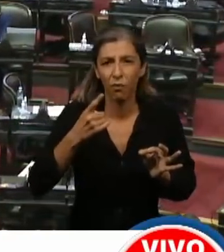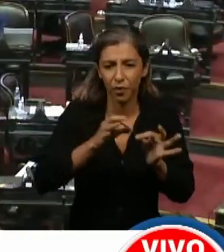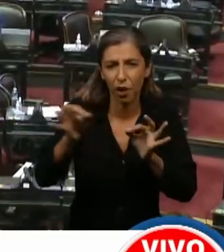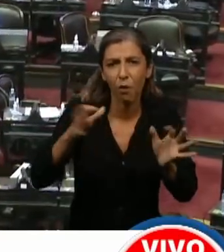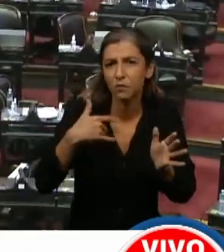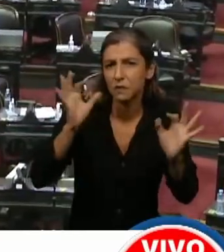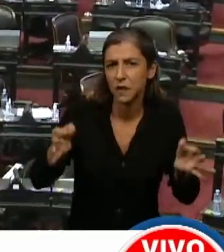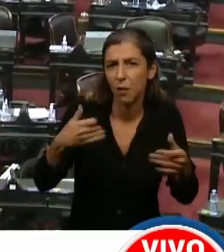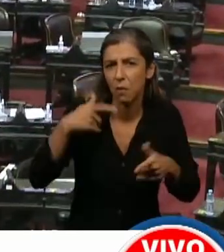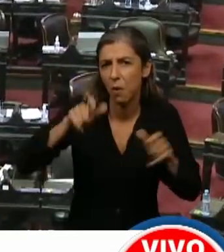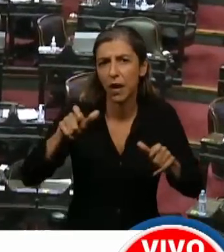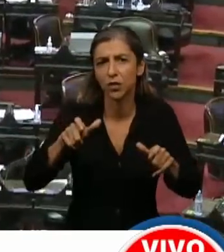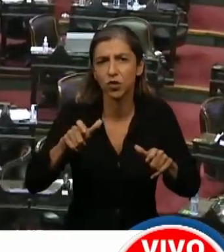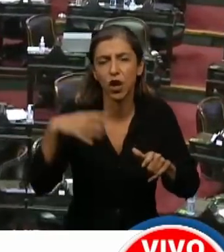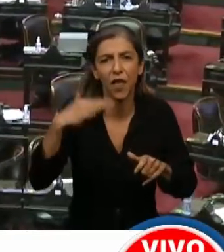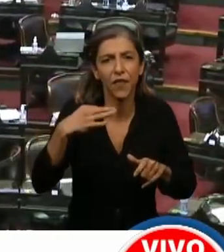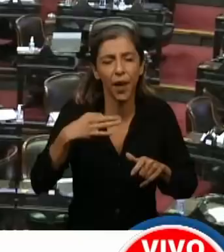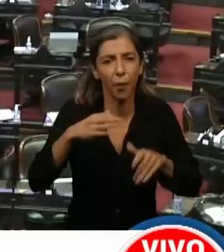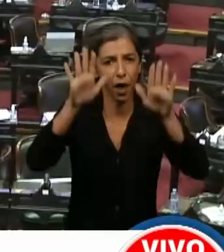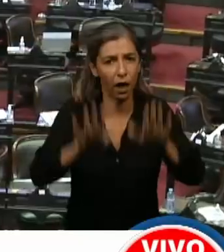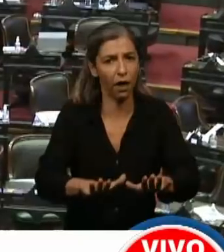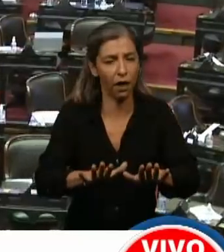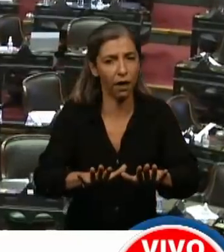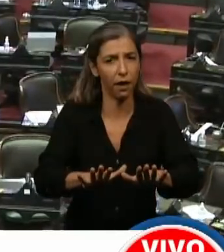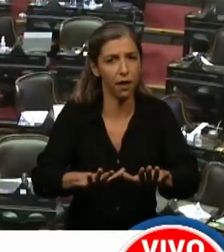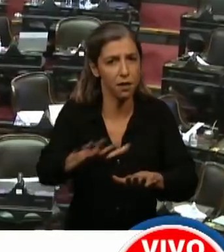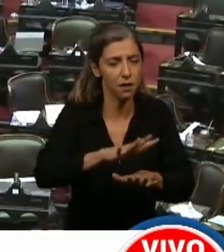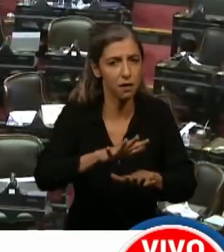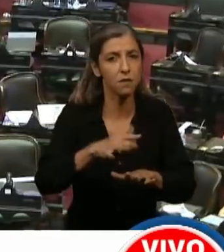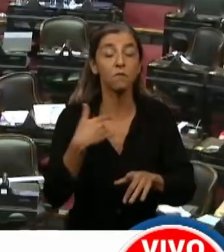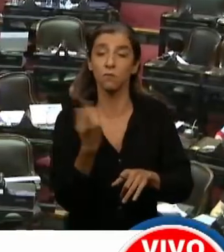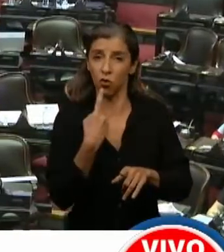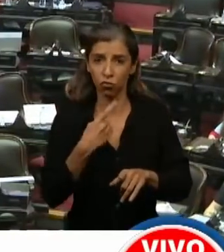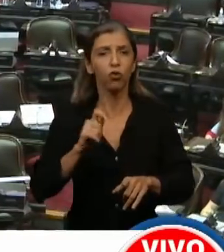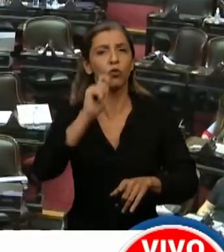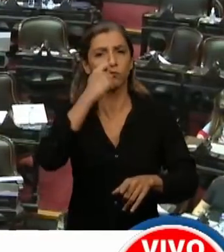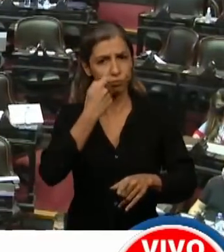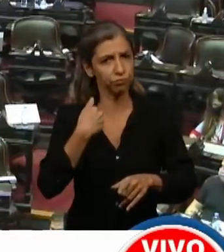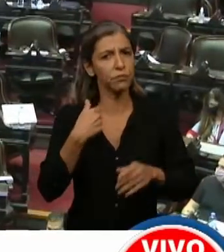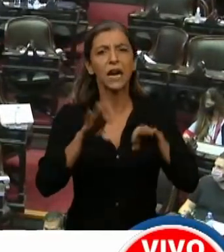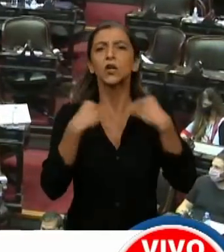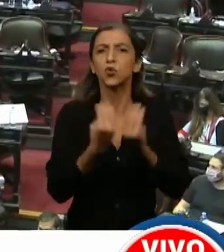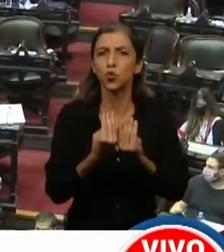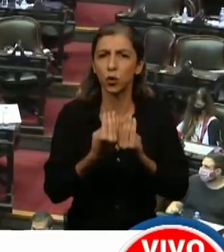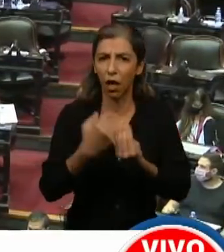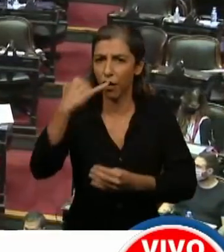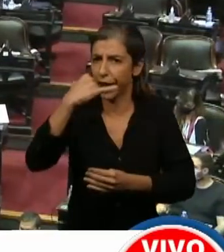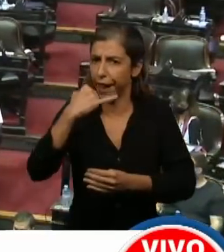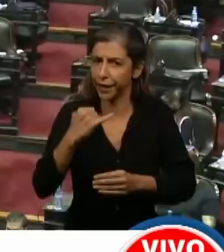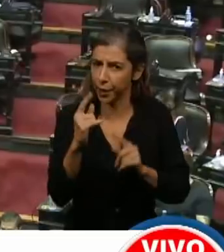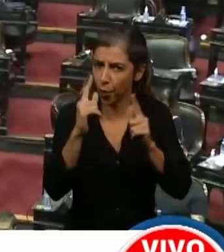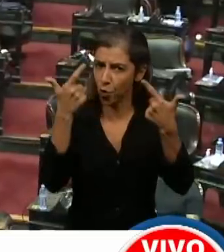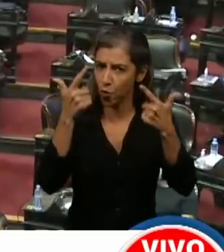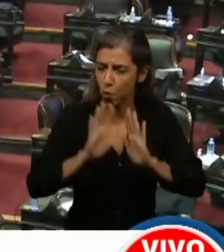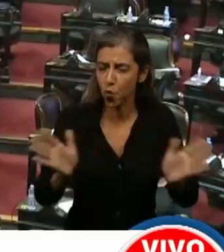Viajamos todos cumpliendo el protocolo y con PCR negativo en las 72 horas antes.